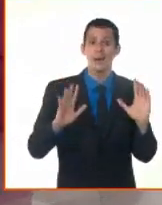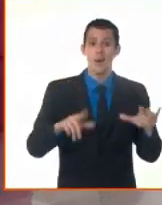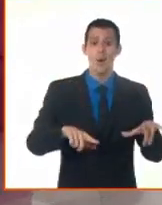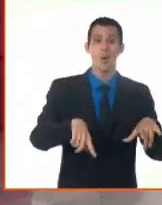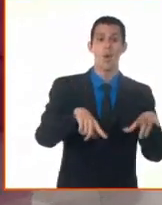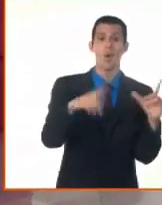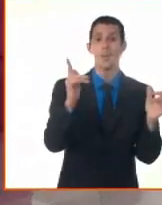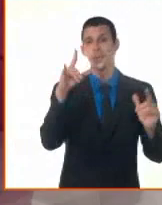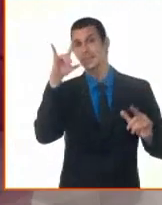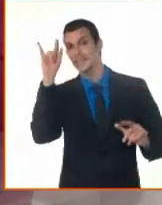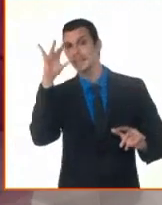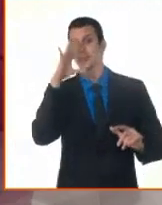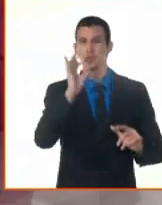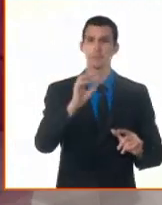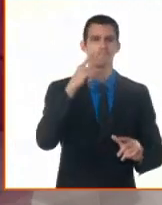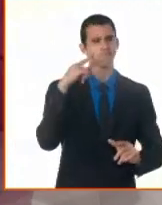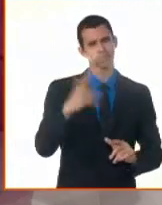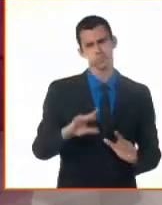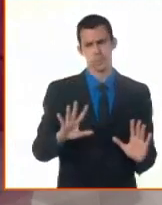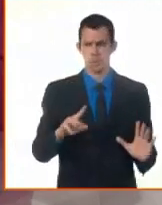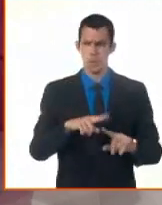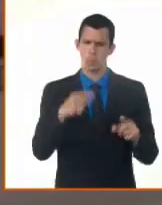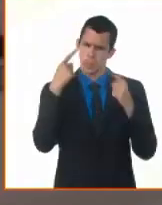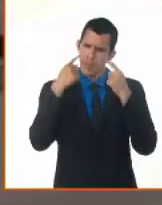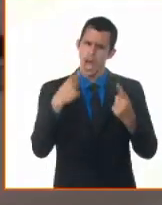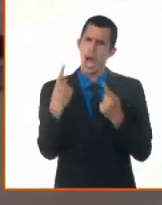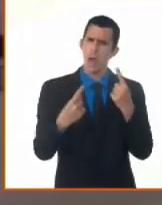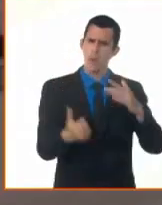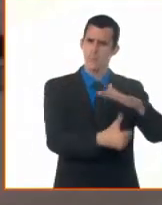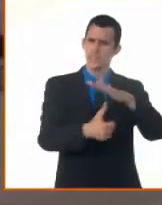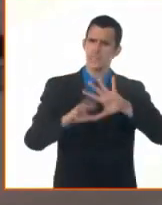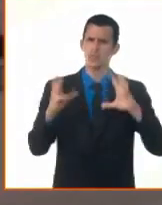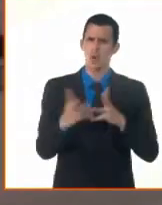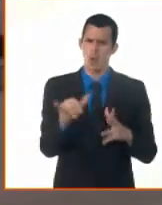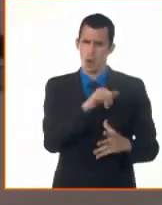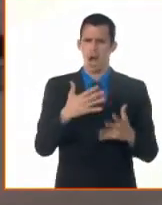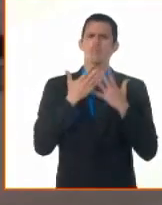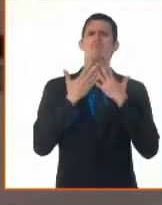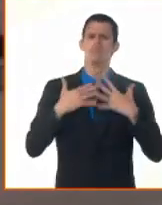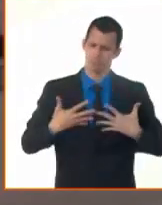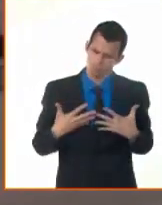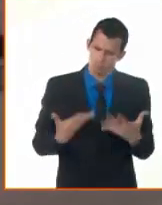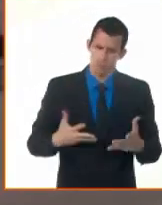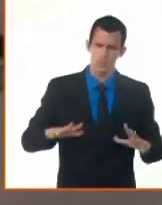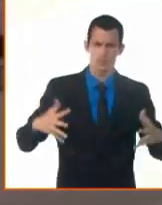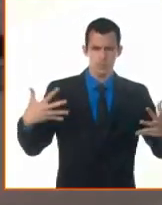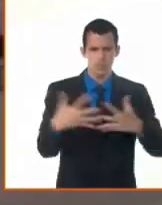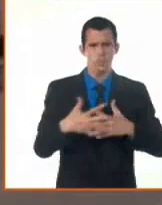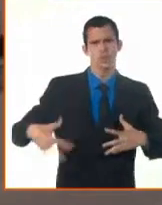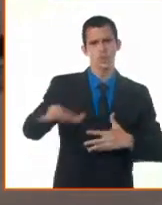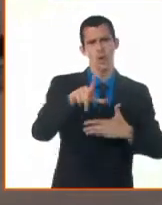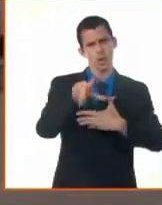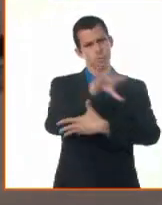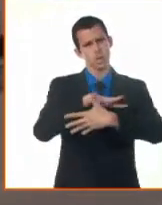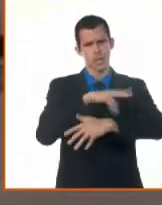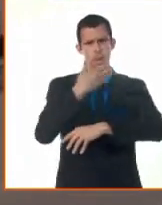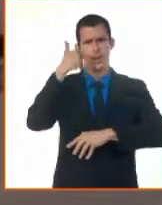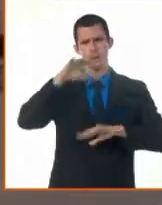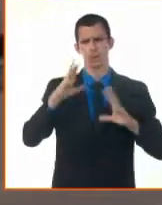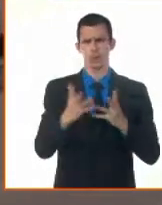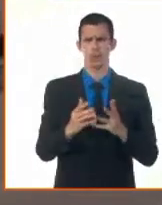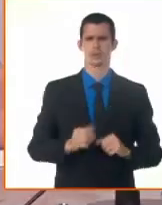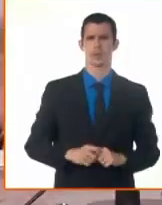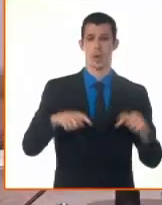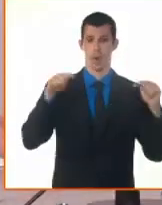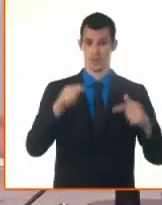unidad en nuestra región muchas gracias Ana por estar con nosotros en la mesa una vez más nosotros nos vamos con las imágenes del